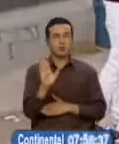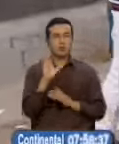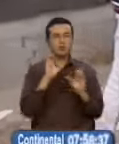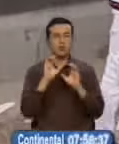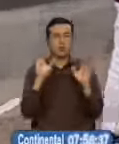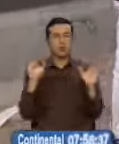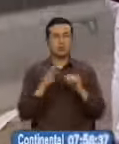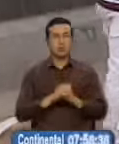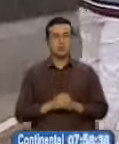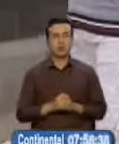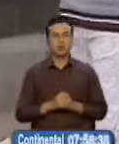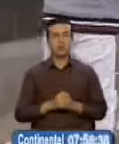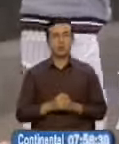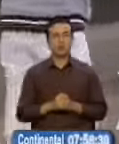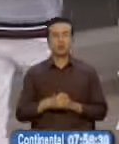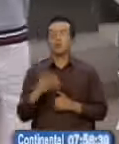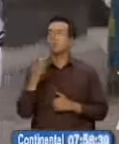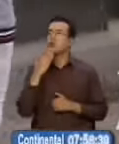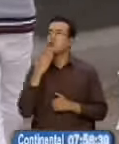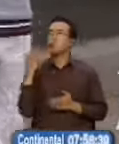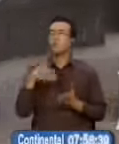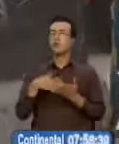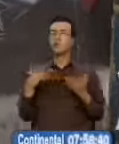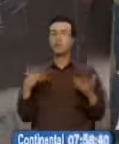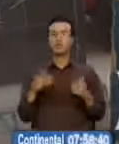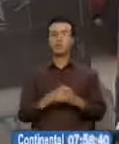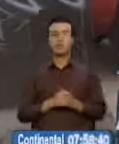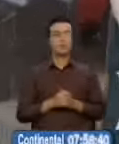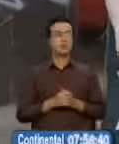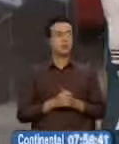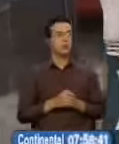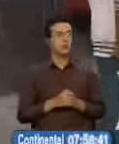Conversemos, conversemos. ¿Desde dónde llegan? Y